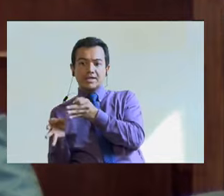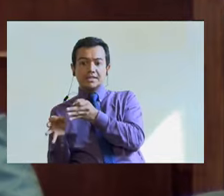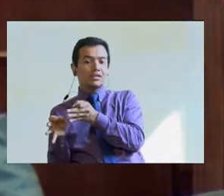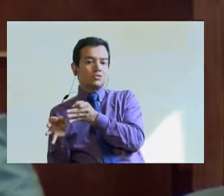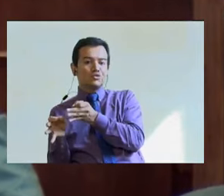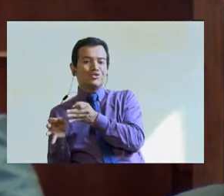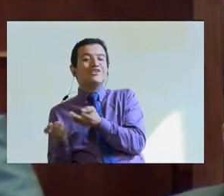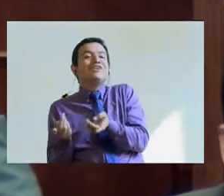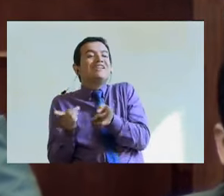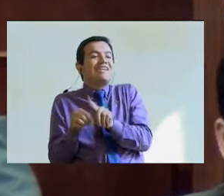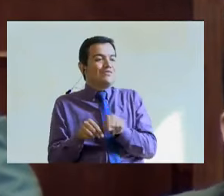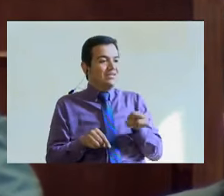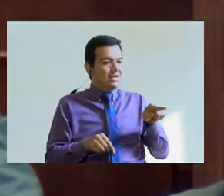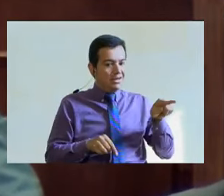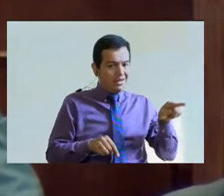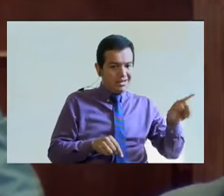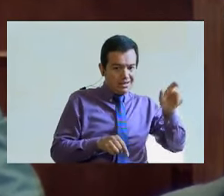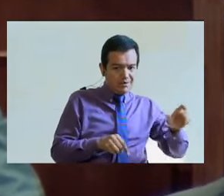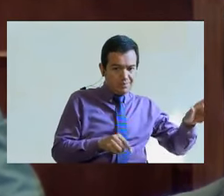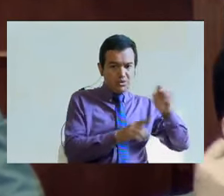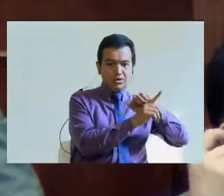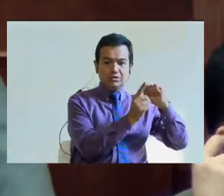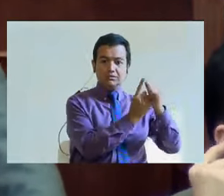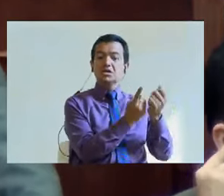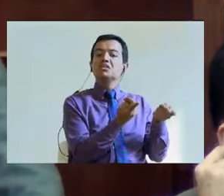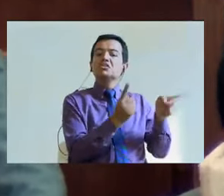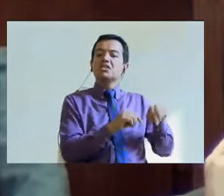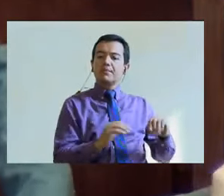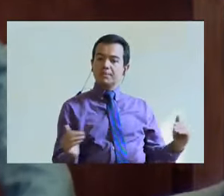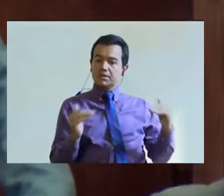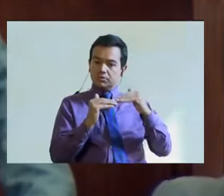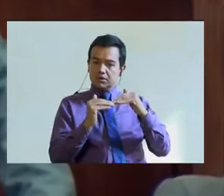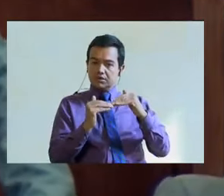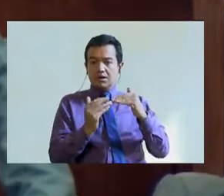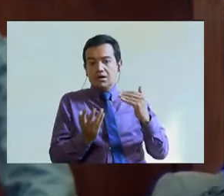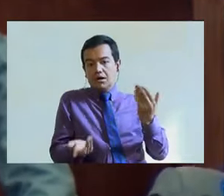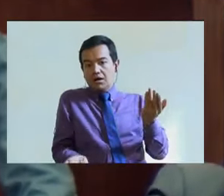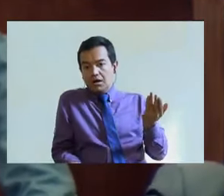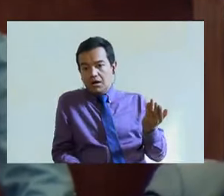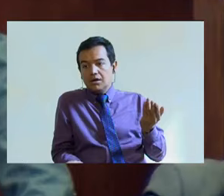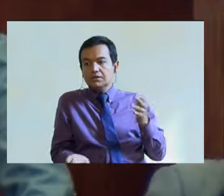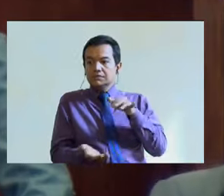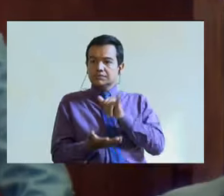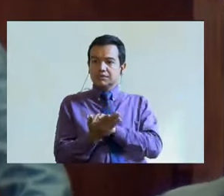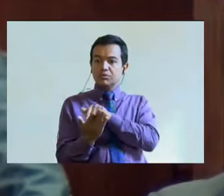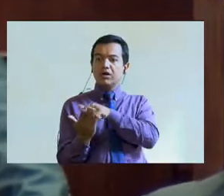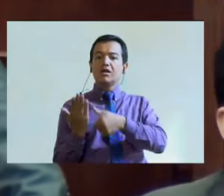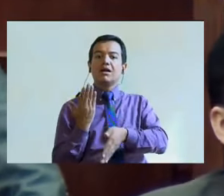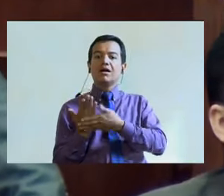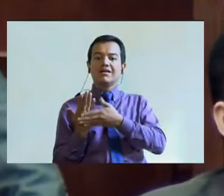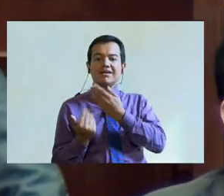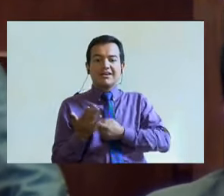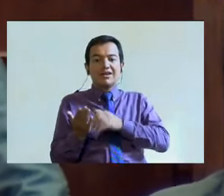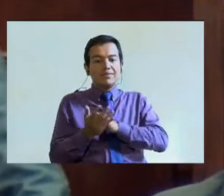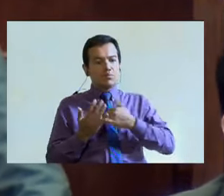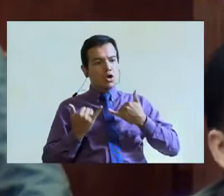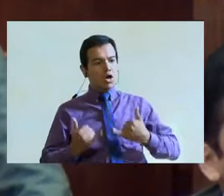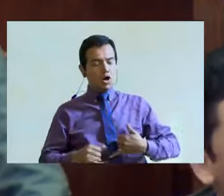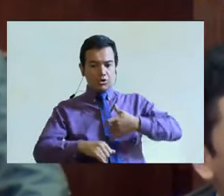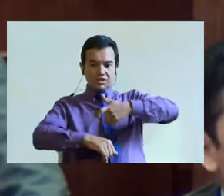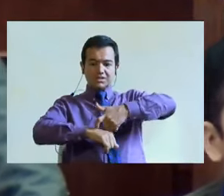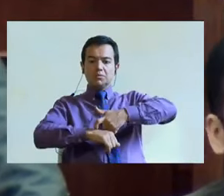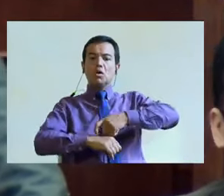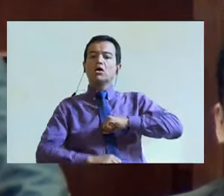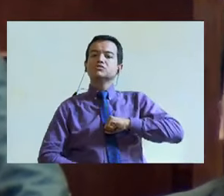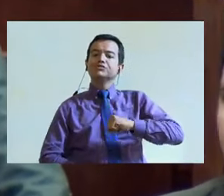instancia es una garantía para la sociedad bobio ha señalado que estamos en el tiempo de los derechos y